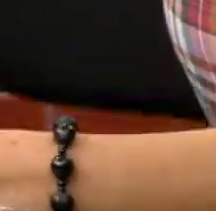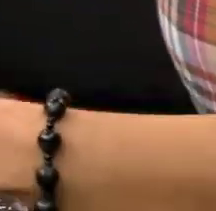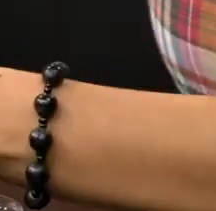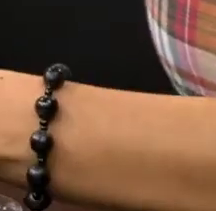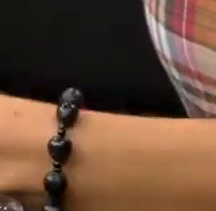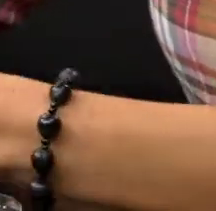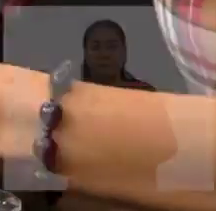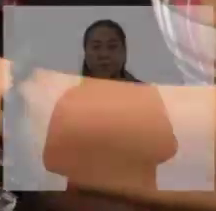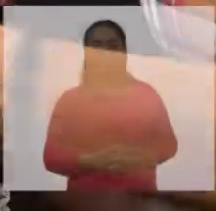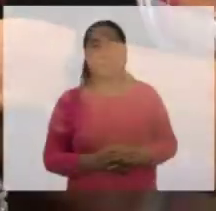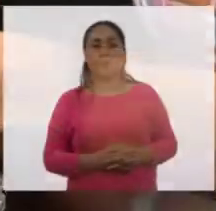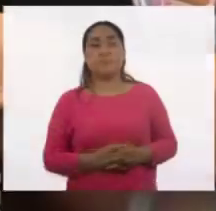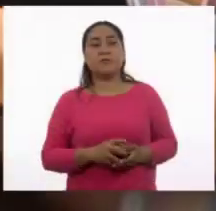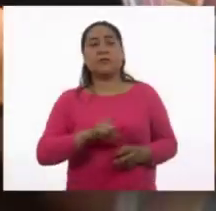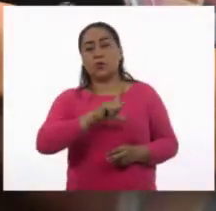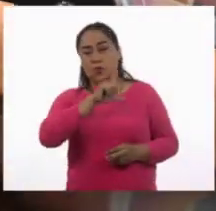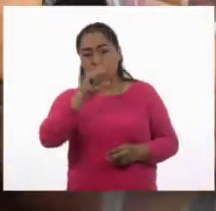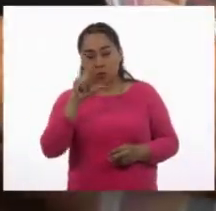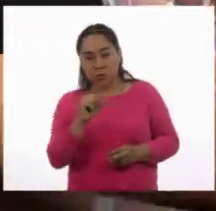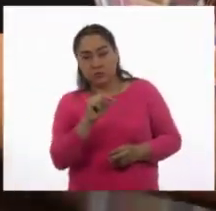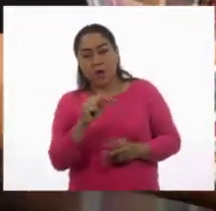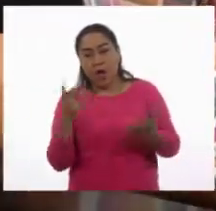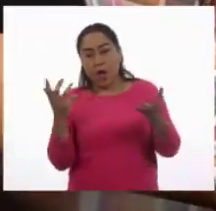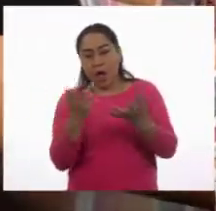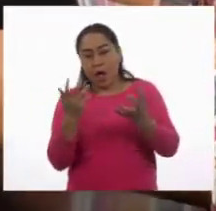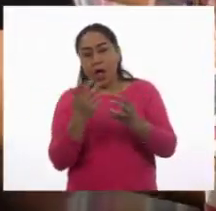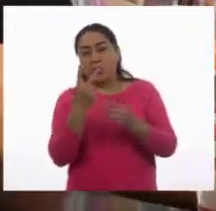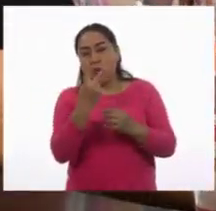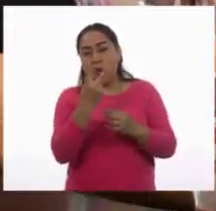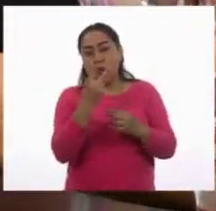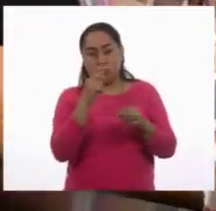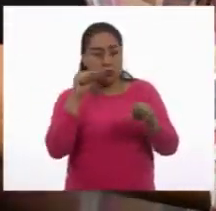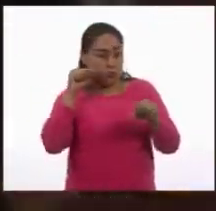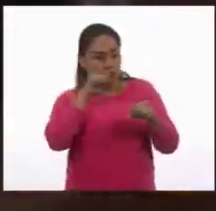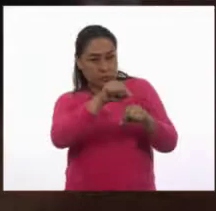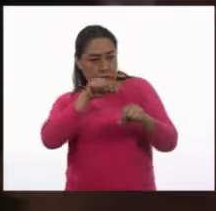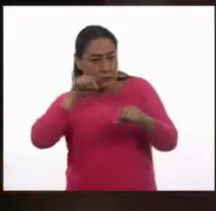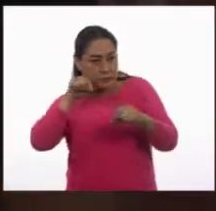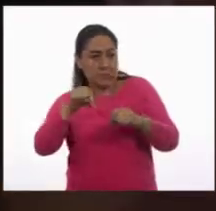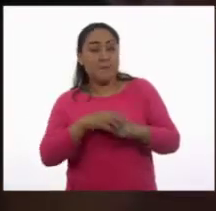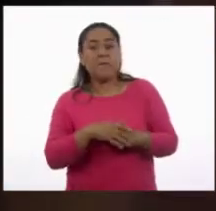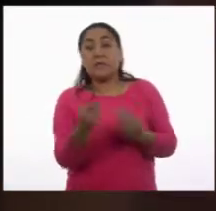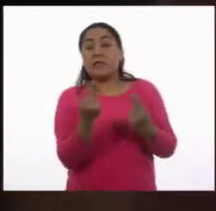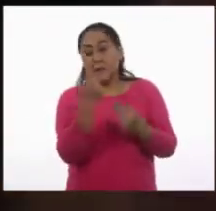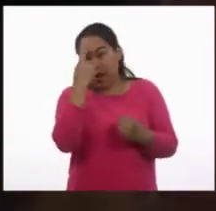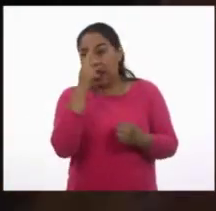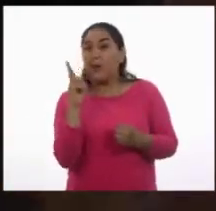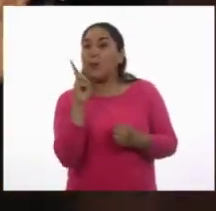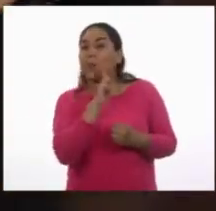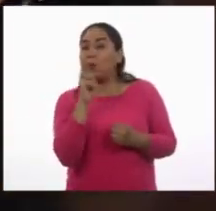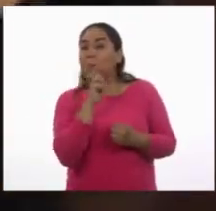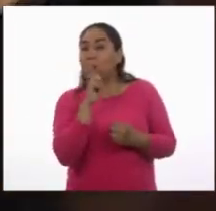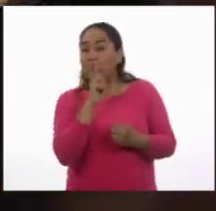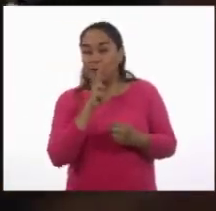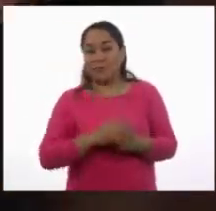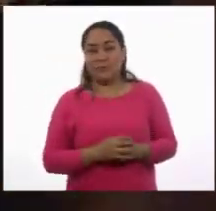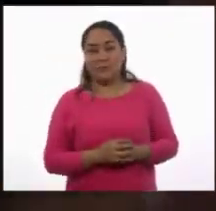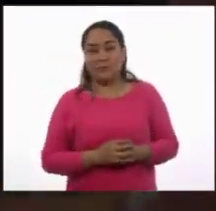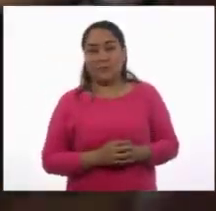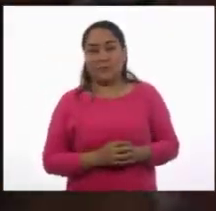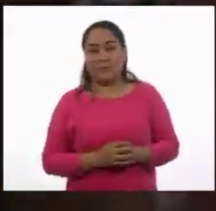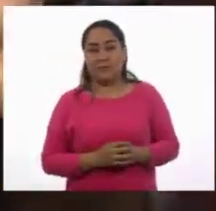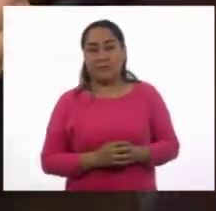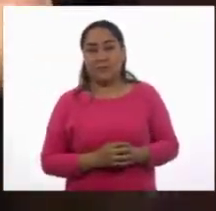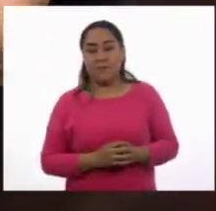La dejamos dos agujeros en los extremos porque ahí saldrá el aire. En la parte